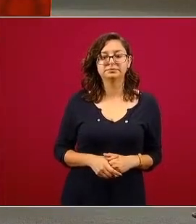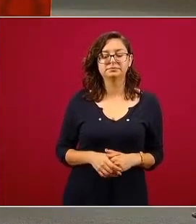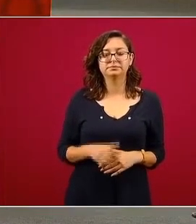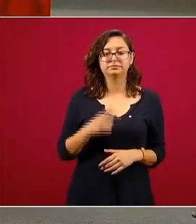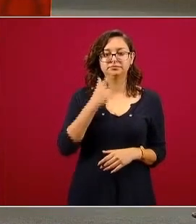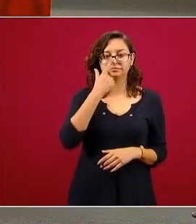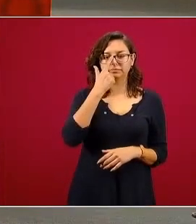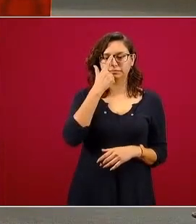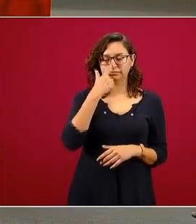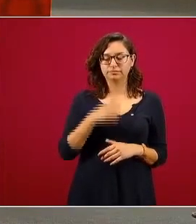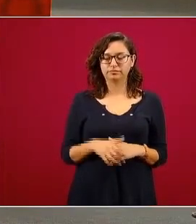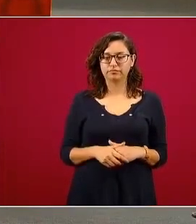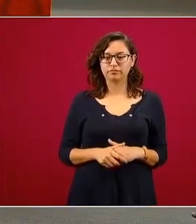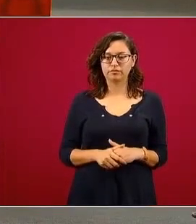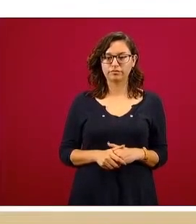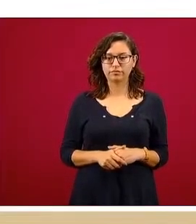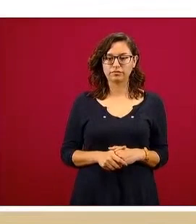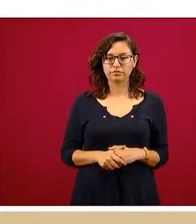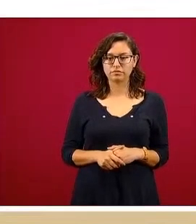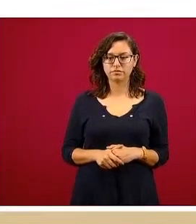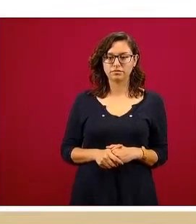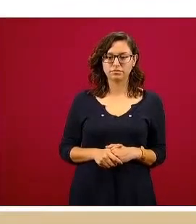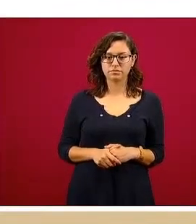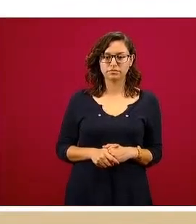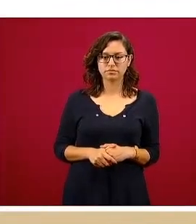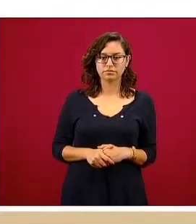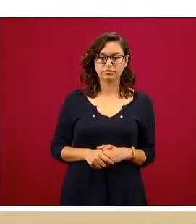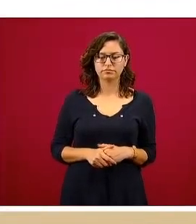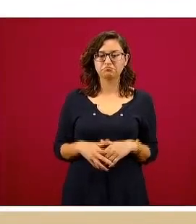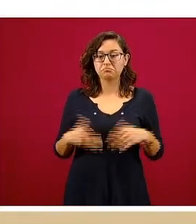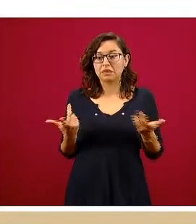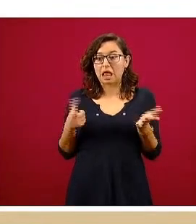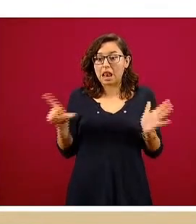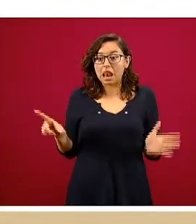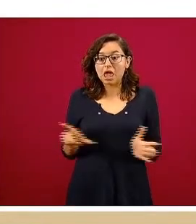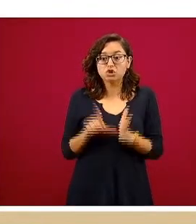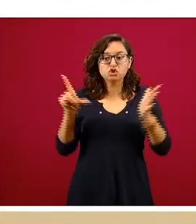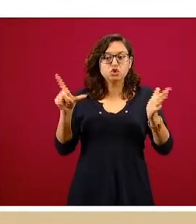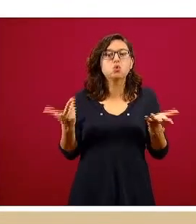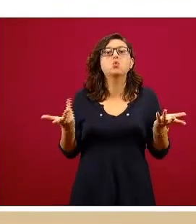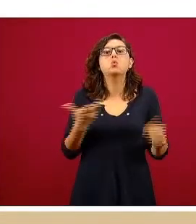Entonces, ¿cuáles son las lecciones por aprender?